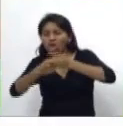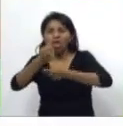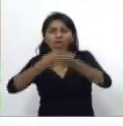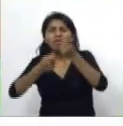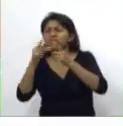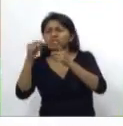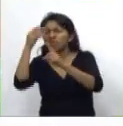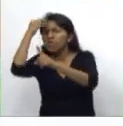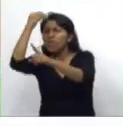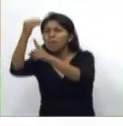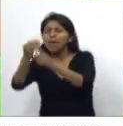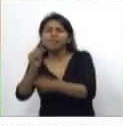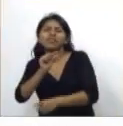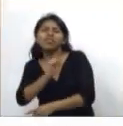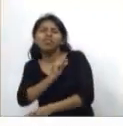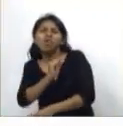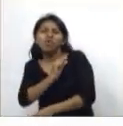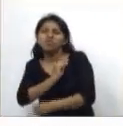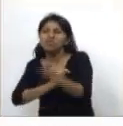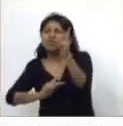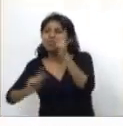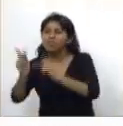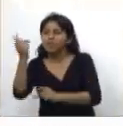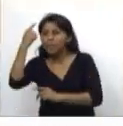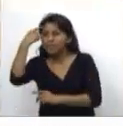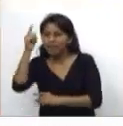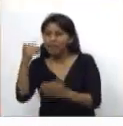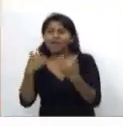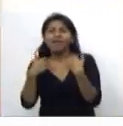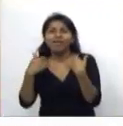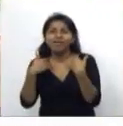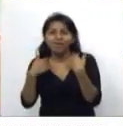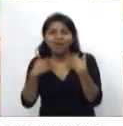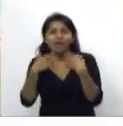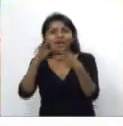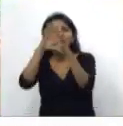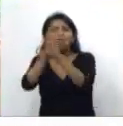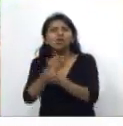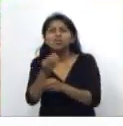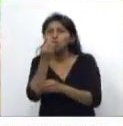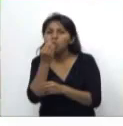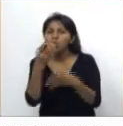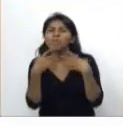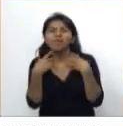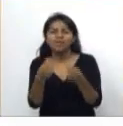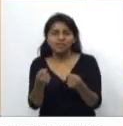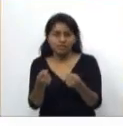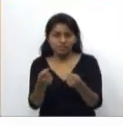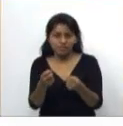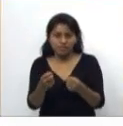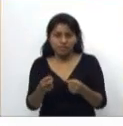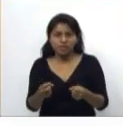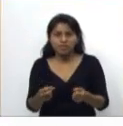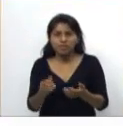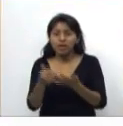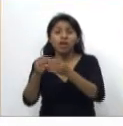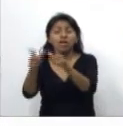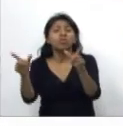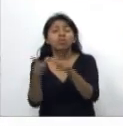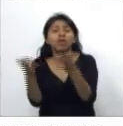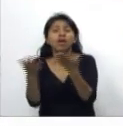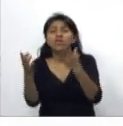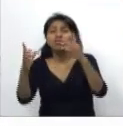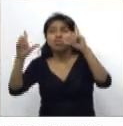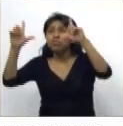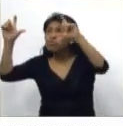el objetivo de crear conciencia en la población para que pueda adquirir la costumbre de una alimentación saludable. El lugar presenta